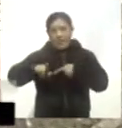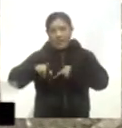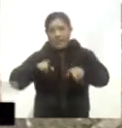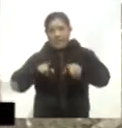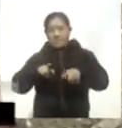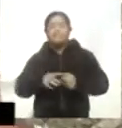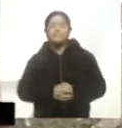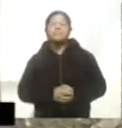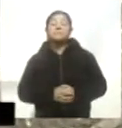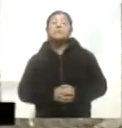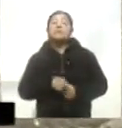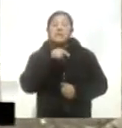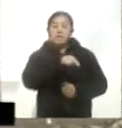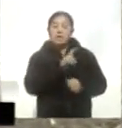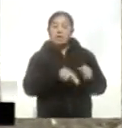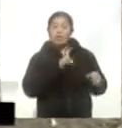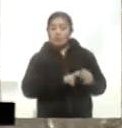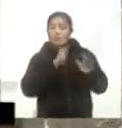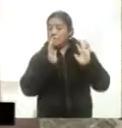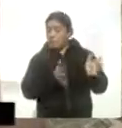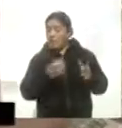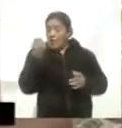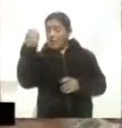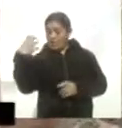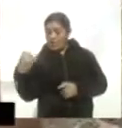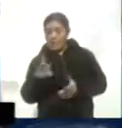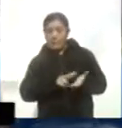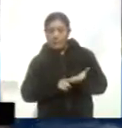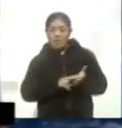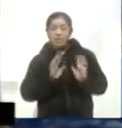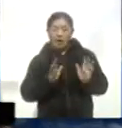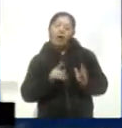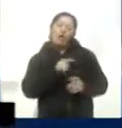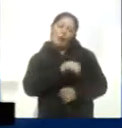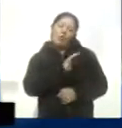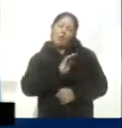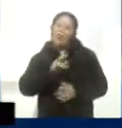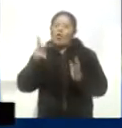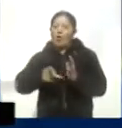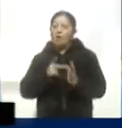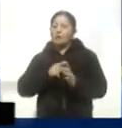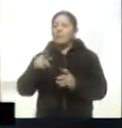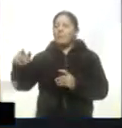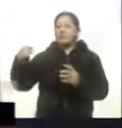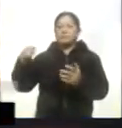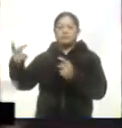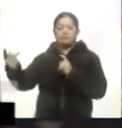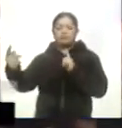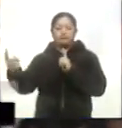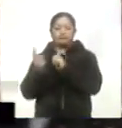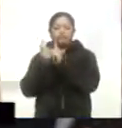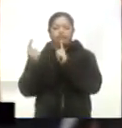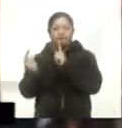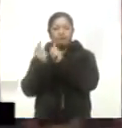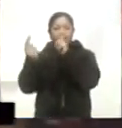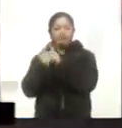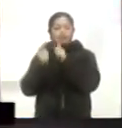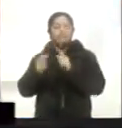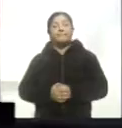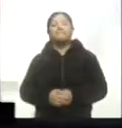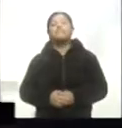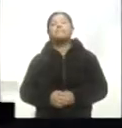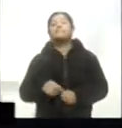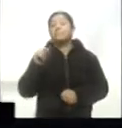poder practicar completamente lo que es el juego de piso, porque es cuerpo a cuerpo. La Escuela de Artes Marciales Mixtas Clan Azteca, de cara a